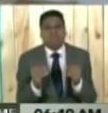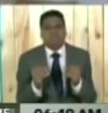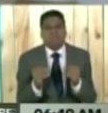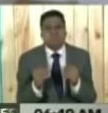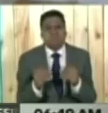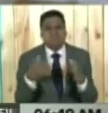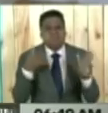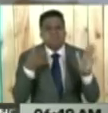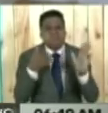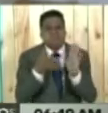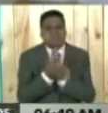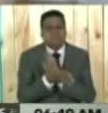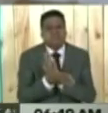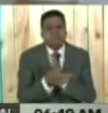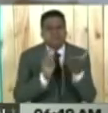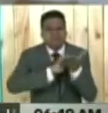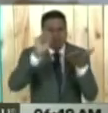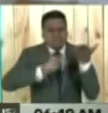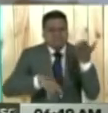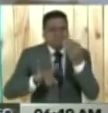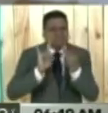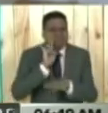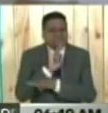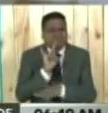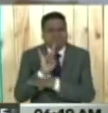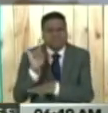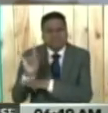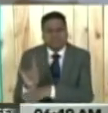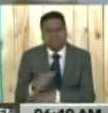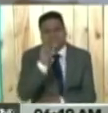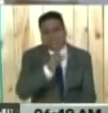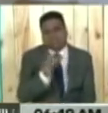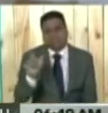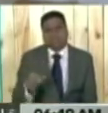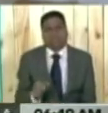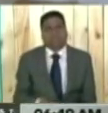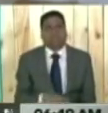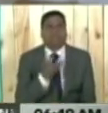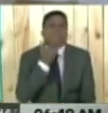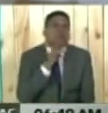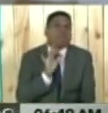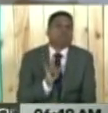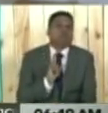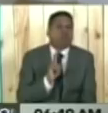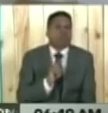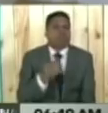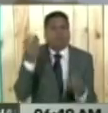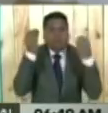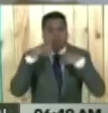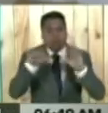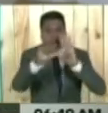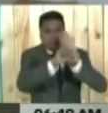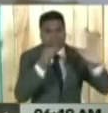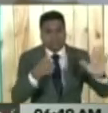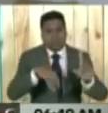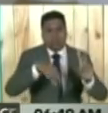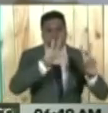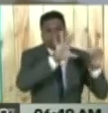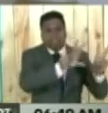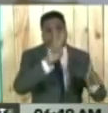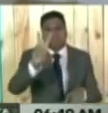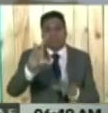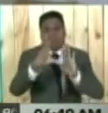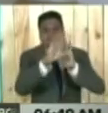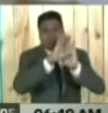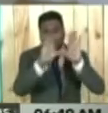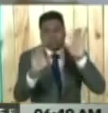han generado a través de la firma, engañando a sus seguidores, porque fíjate, yo estoy de acuerdo, el artículo 72 de la Constitución